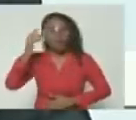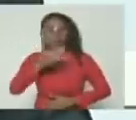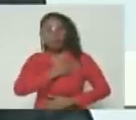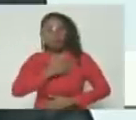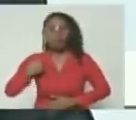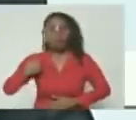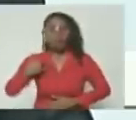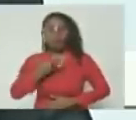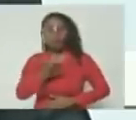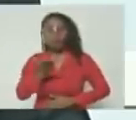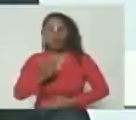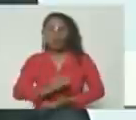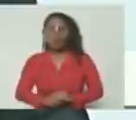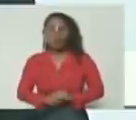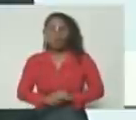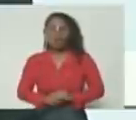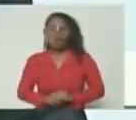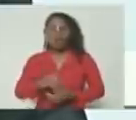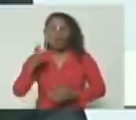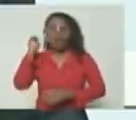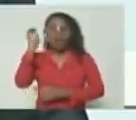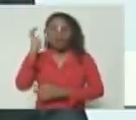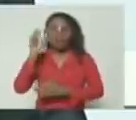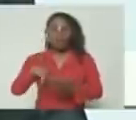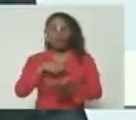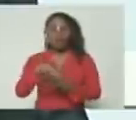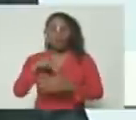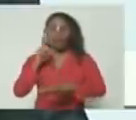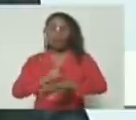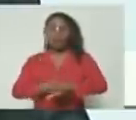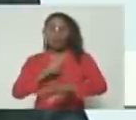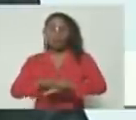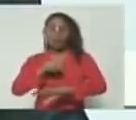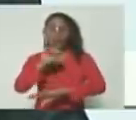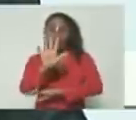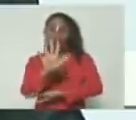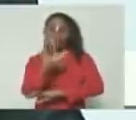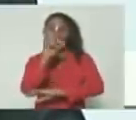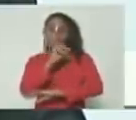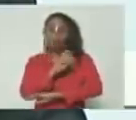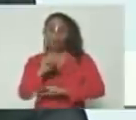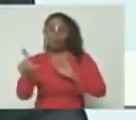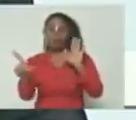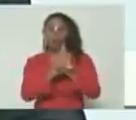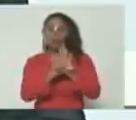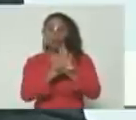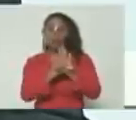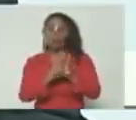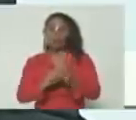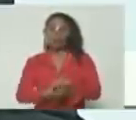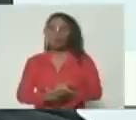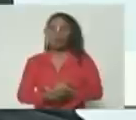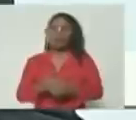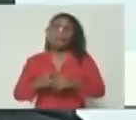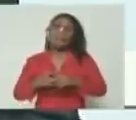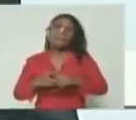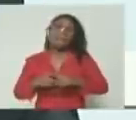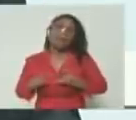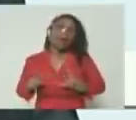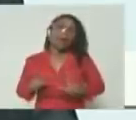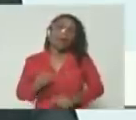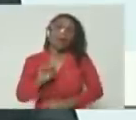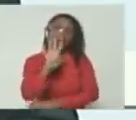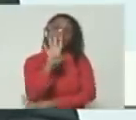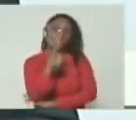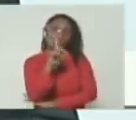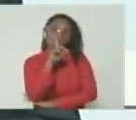que precisamente el Parlamento tuvo un periodo de 5 años legislativo, pero que en